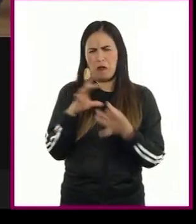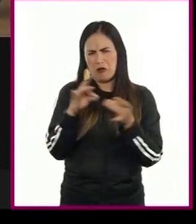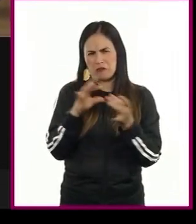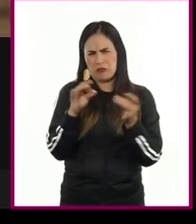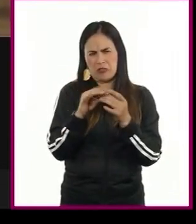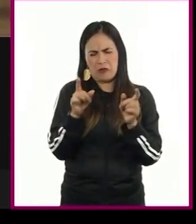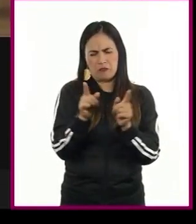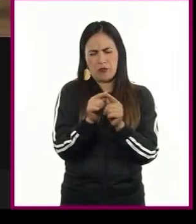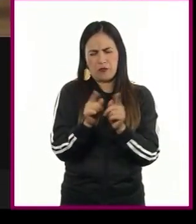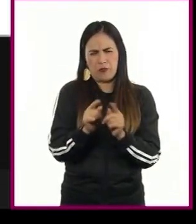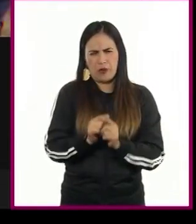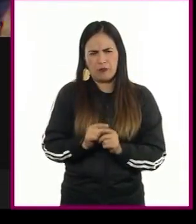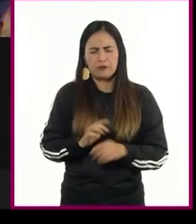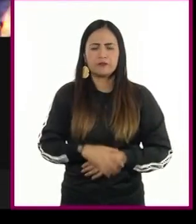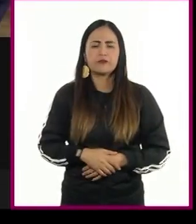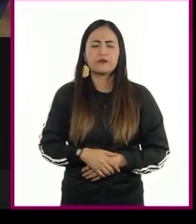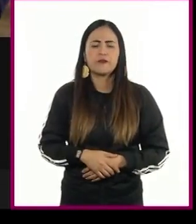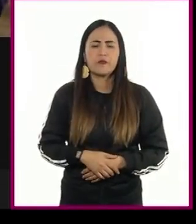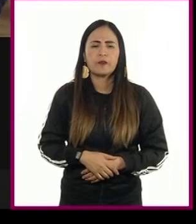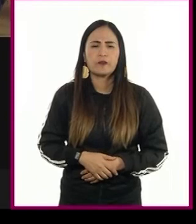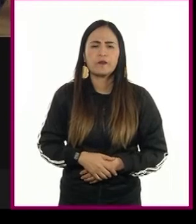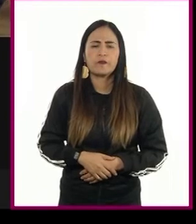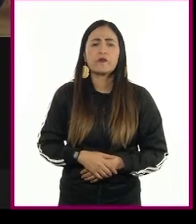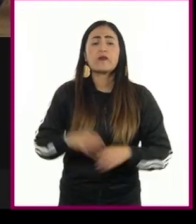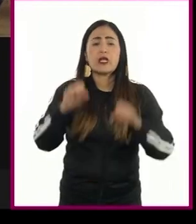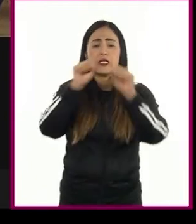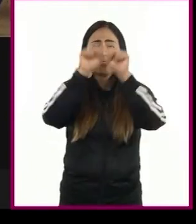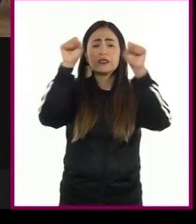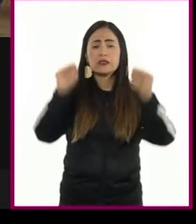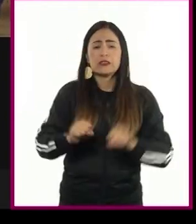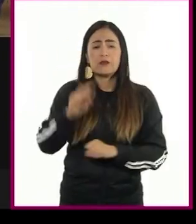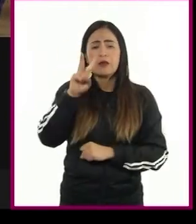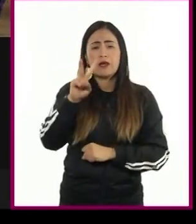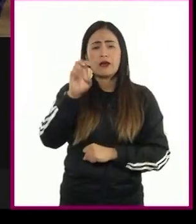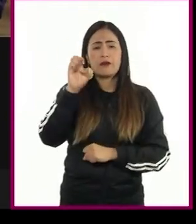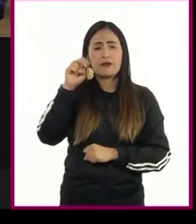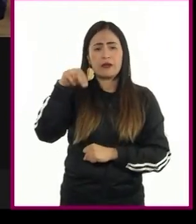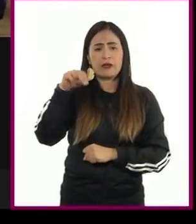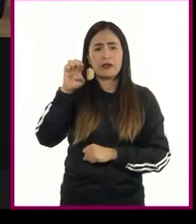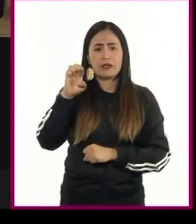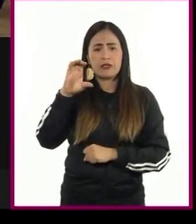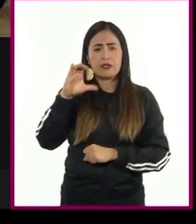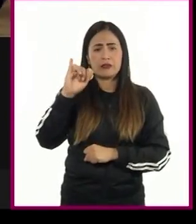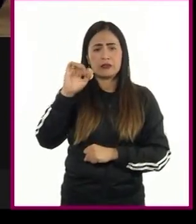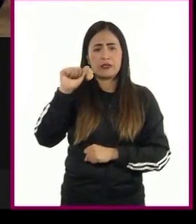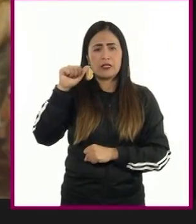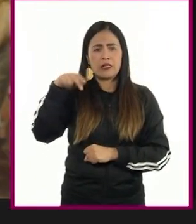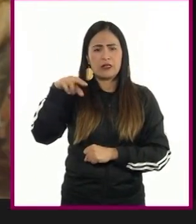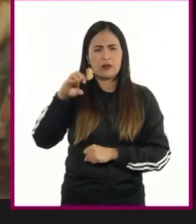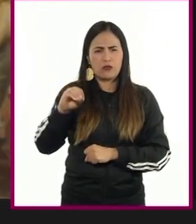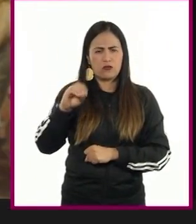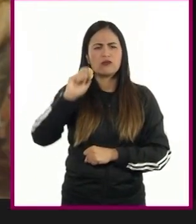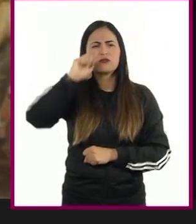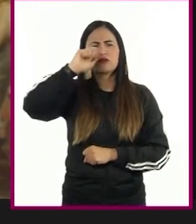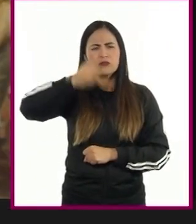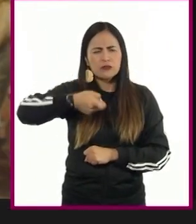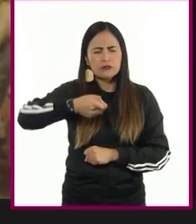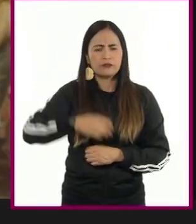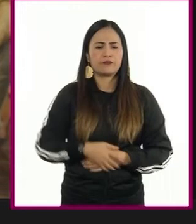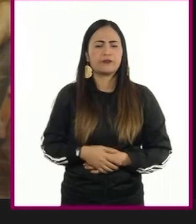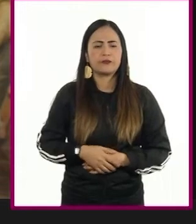sistema contable. El sistema veneciano, en primer lugar, consistía en